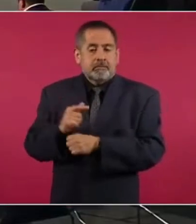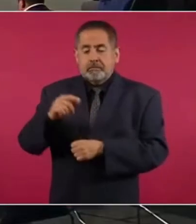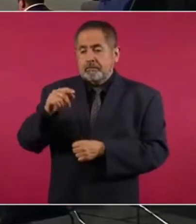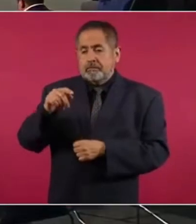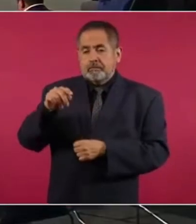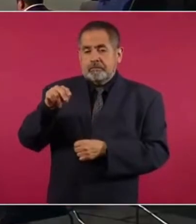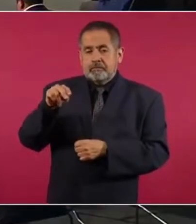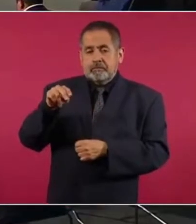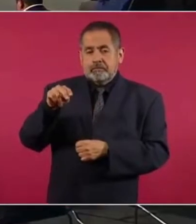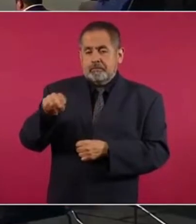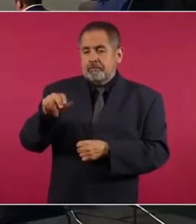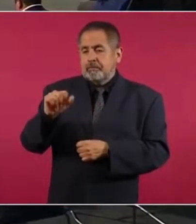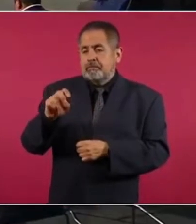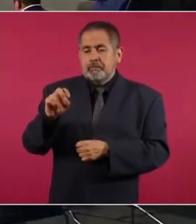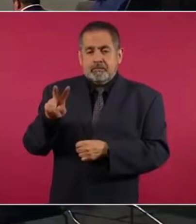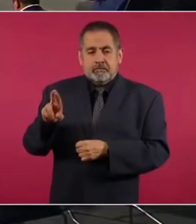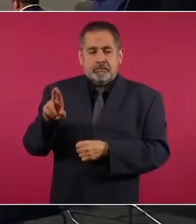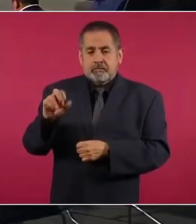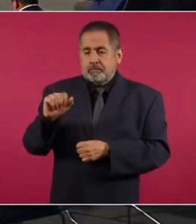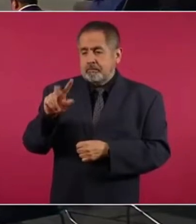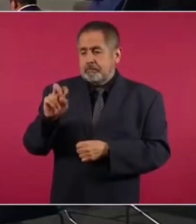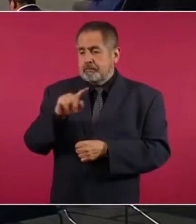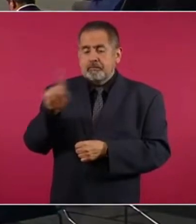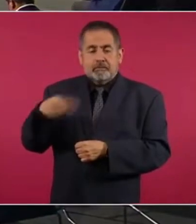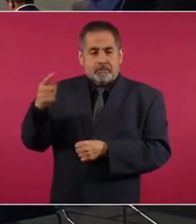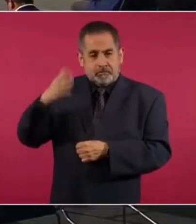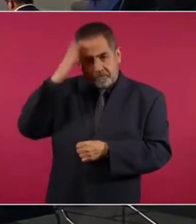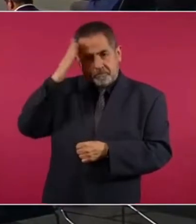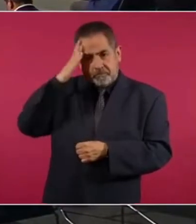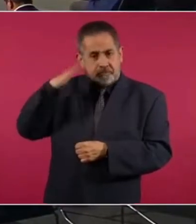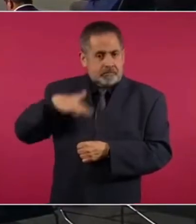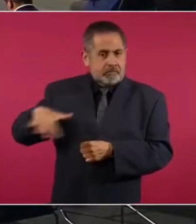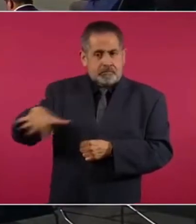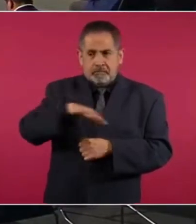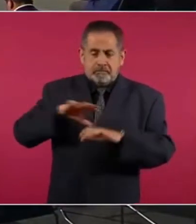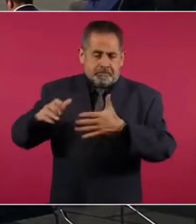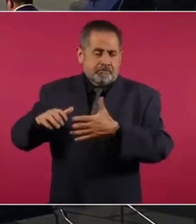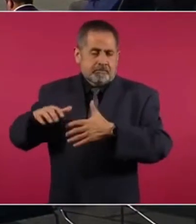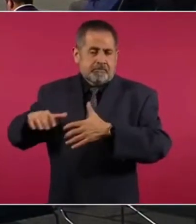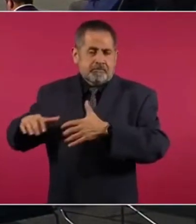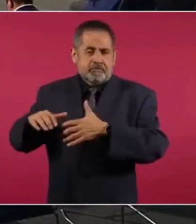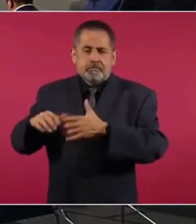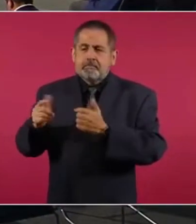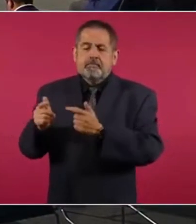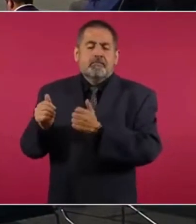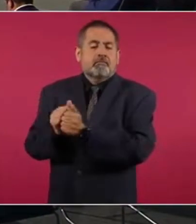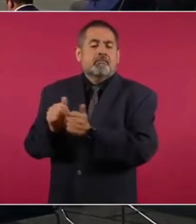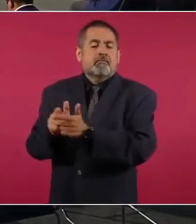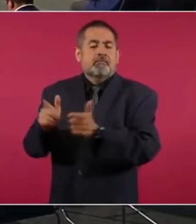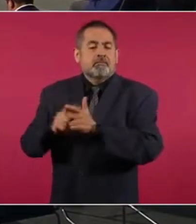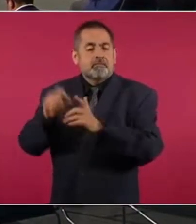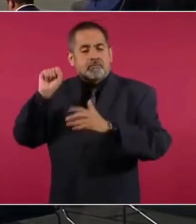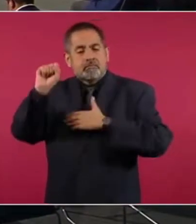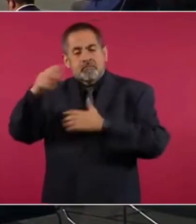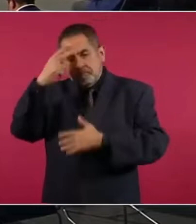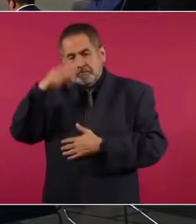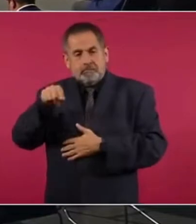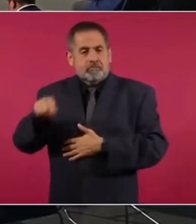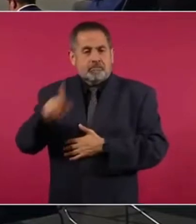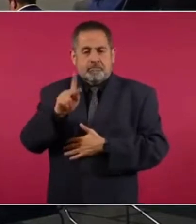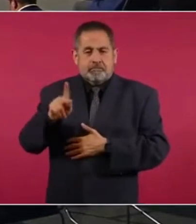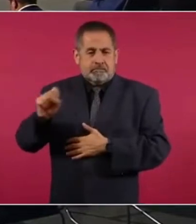Nabor Cornelio Álvarez son dirigentes en esta entidad del Partido Comunista Mexicano.